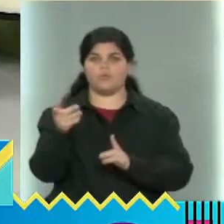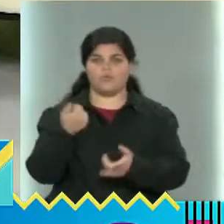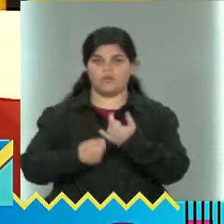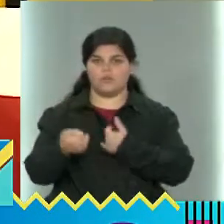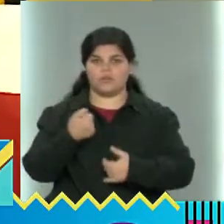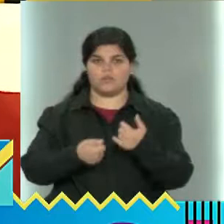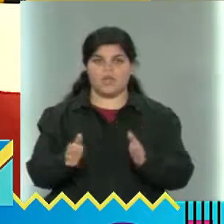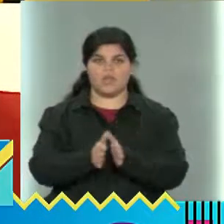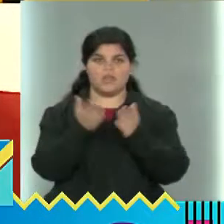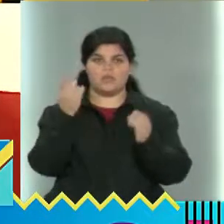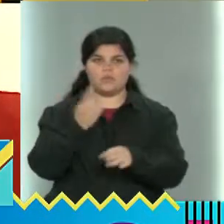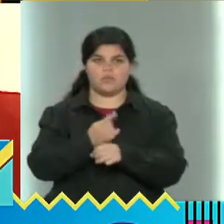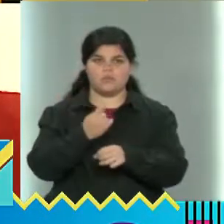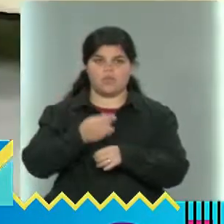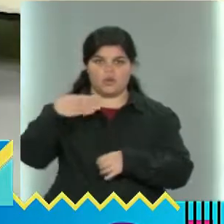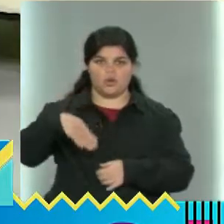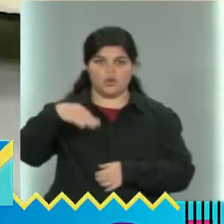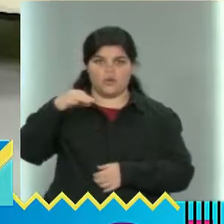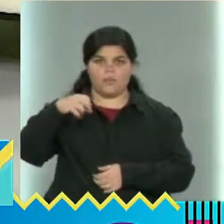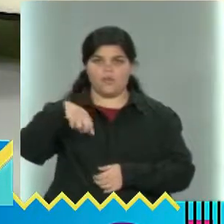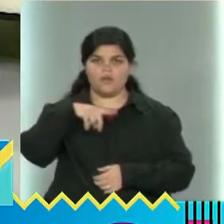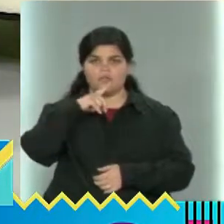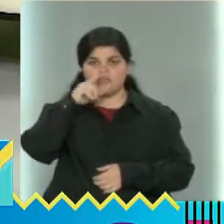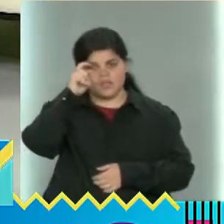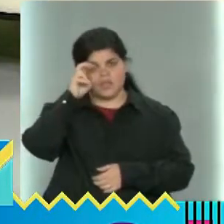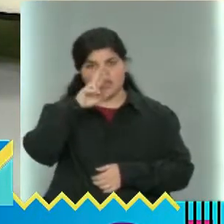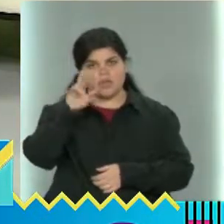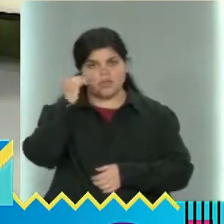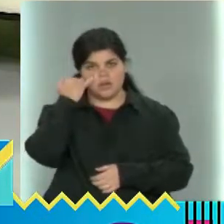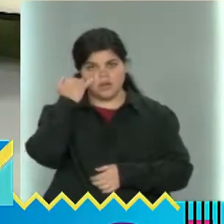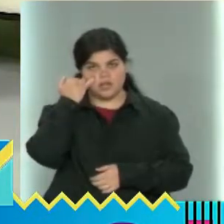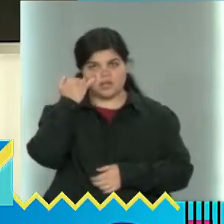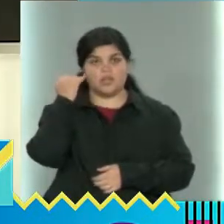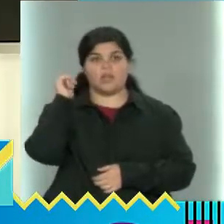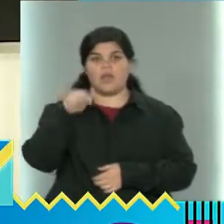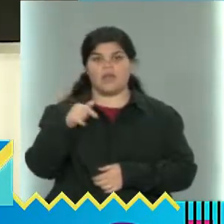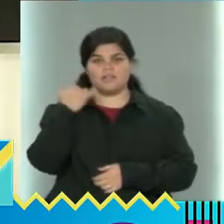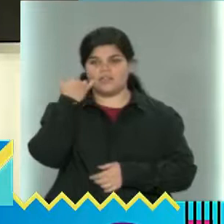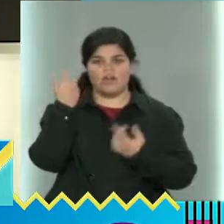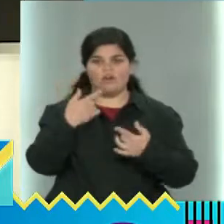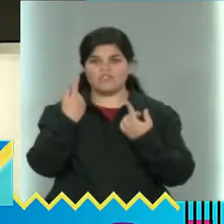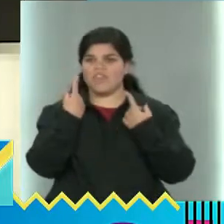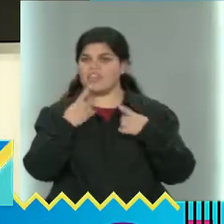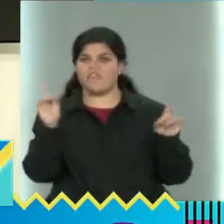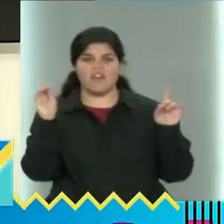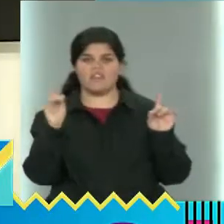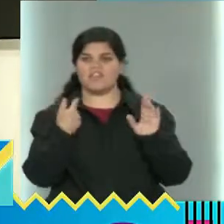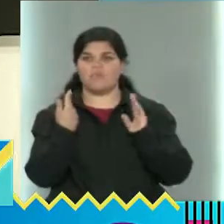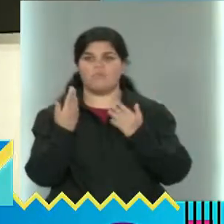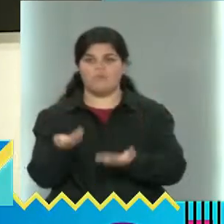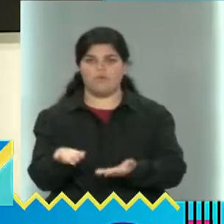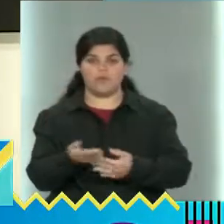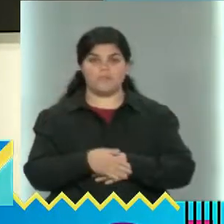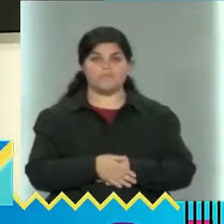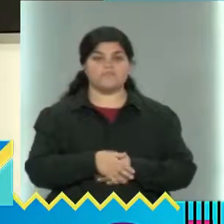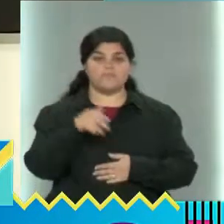los Monterrey. Esto de, generar algo distinto también, romper algo establecido, algo que se está dando. ¿Cómo ven